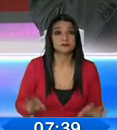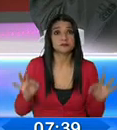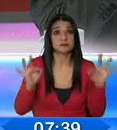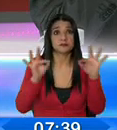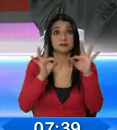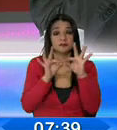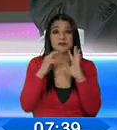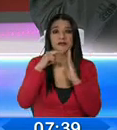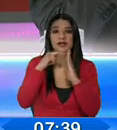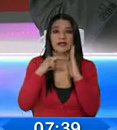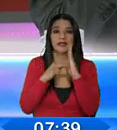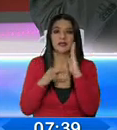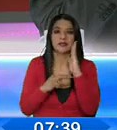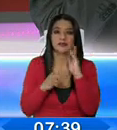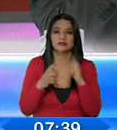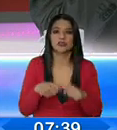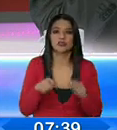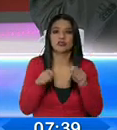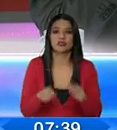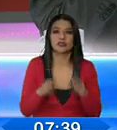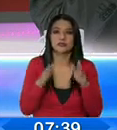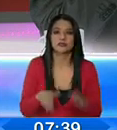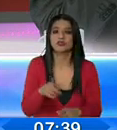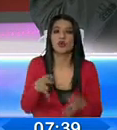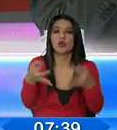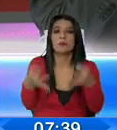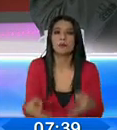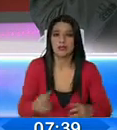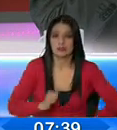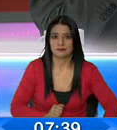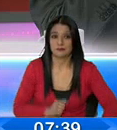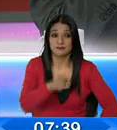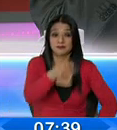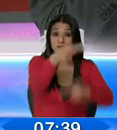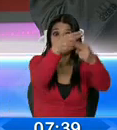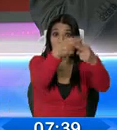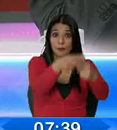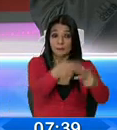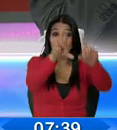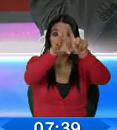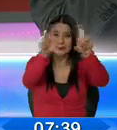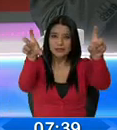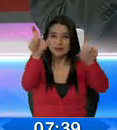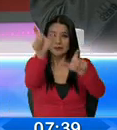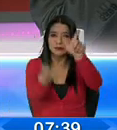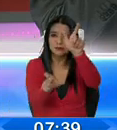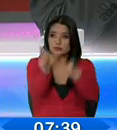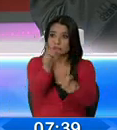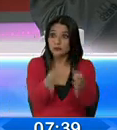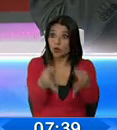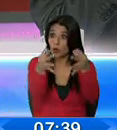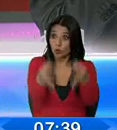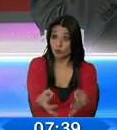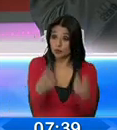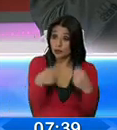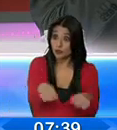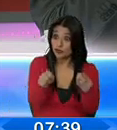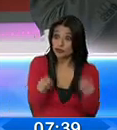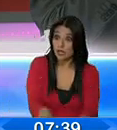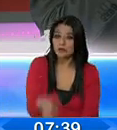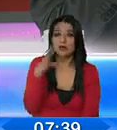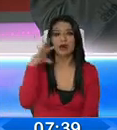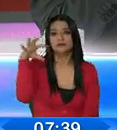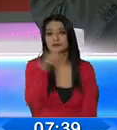el registro de contratistas incumplidos. Este registro, que lo llevaba la Contraloría, permitía alertar a